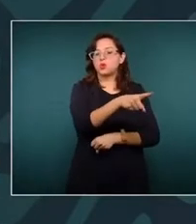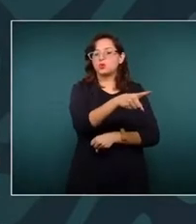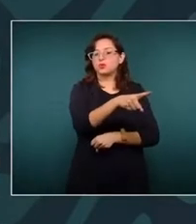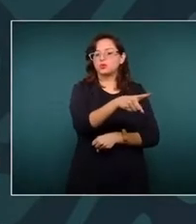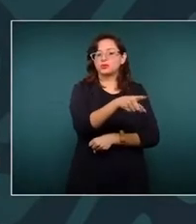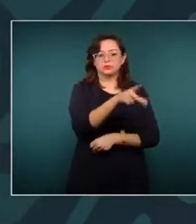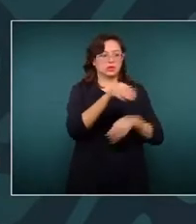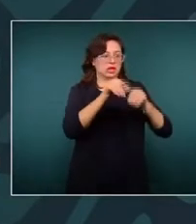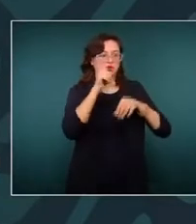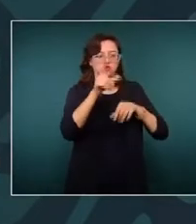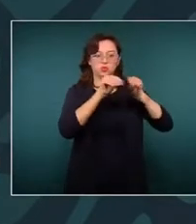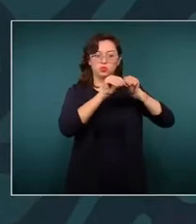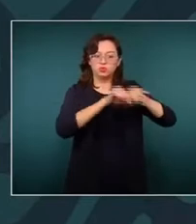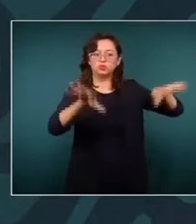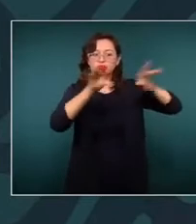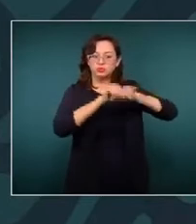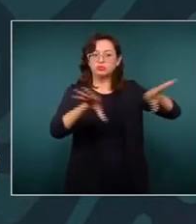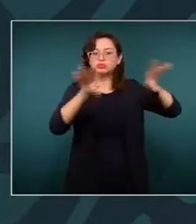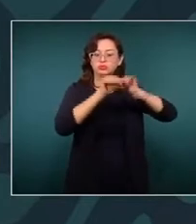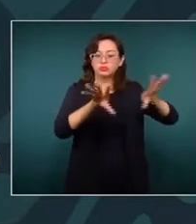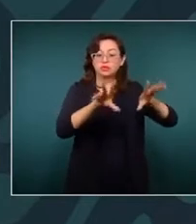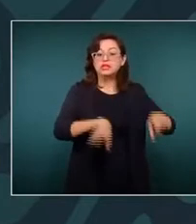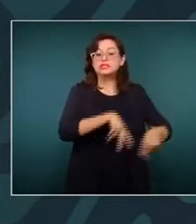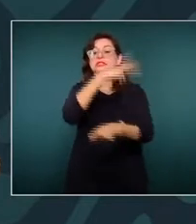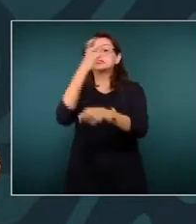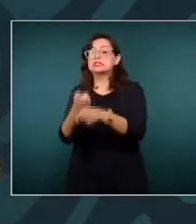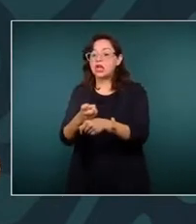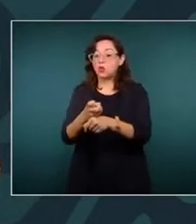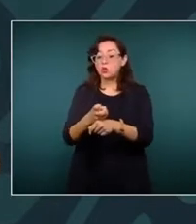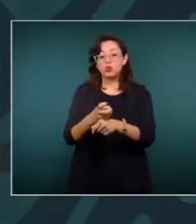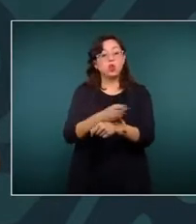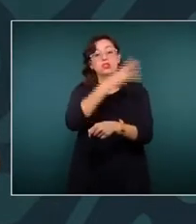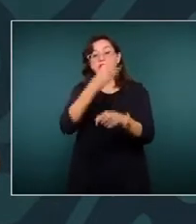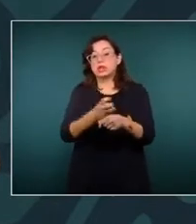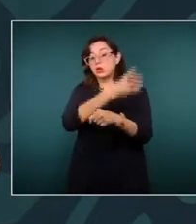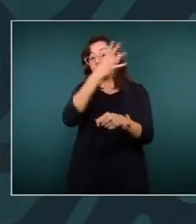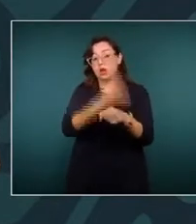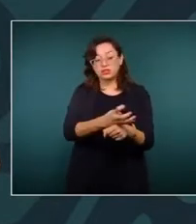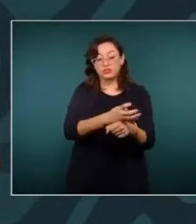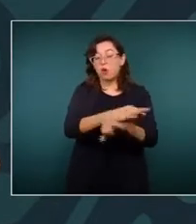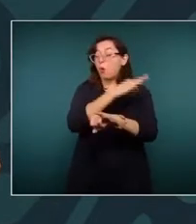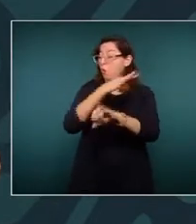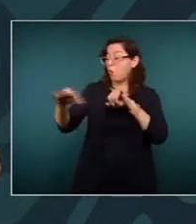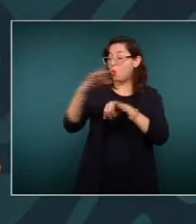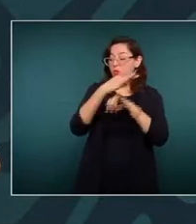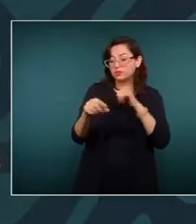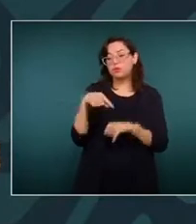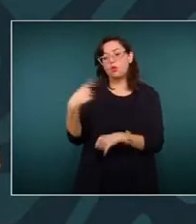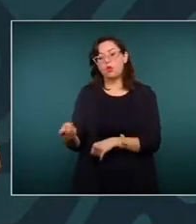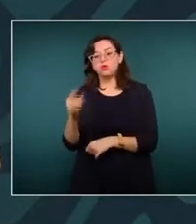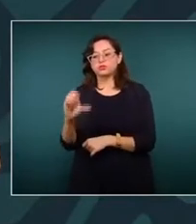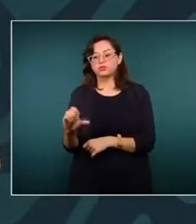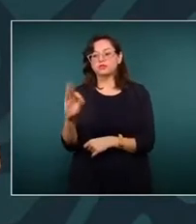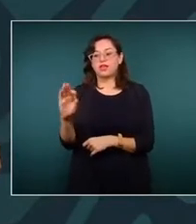producen las particulares, las empresas particulares, y dejan hasta el final la energía